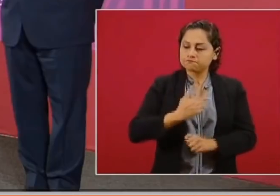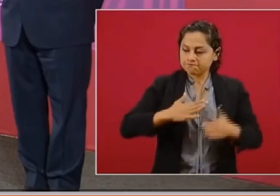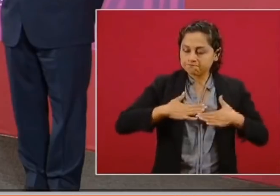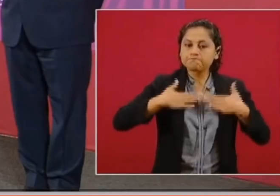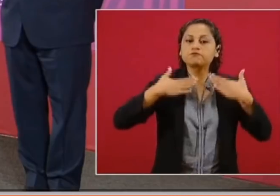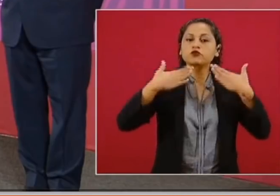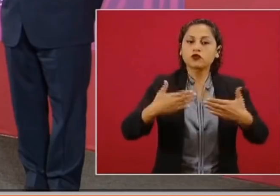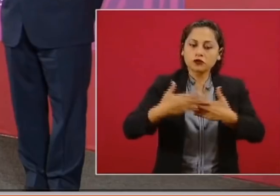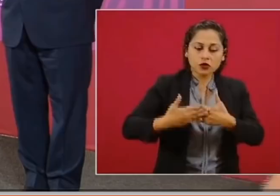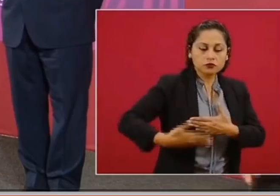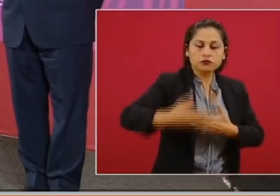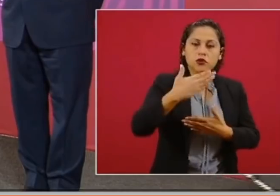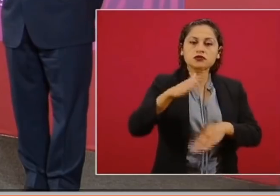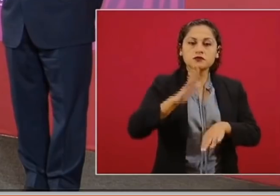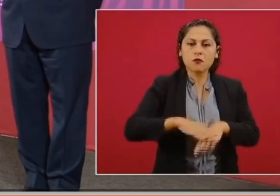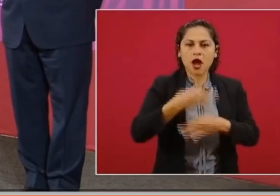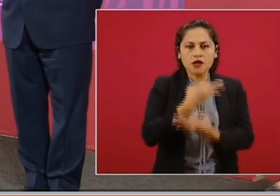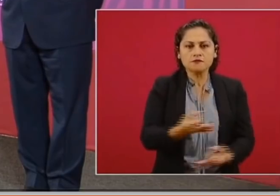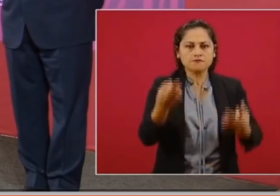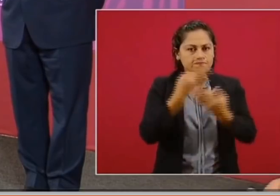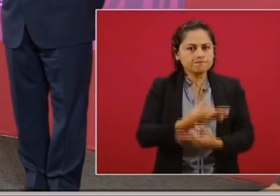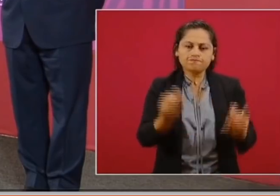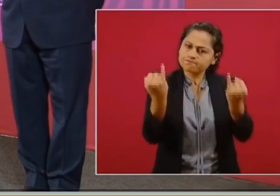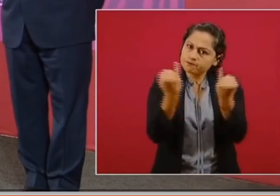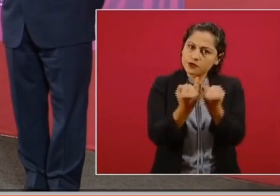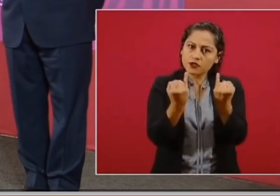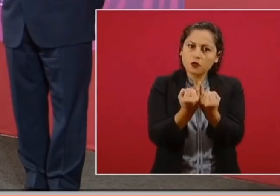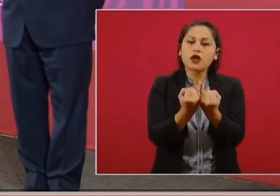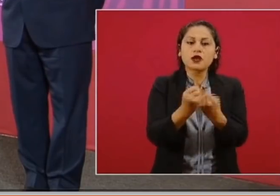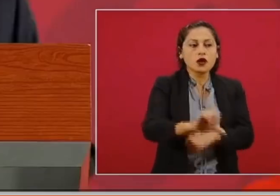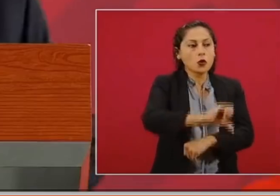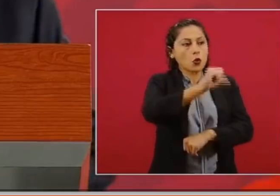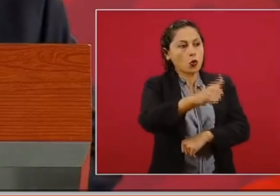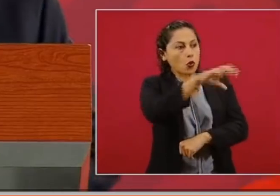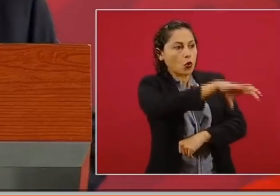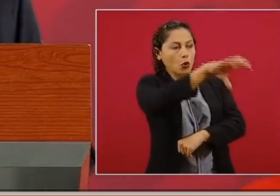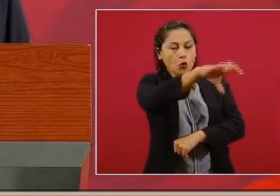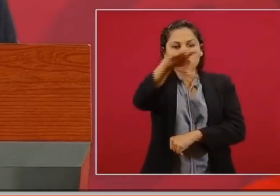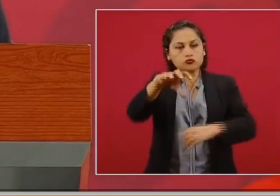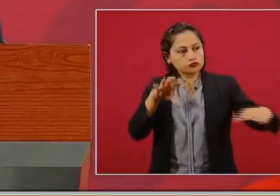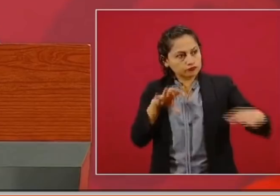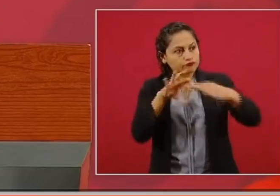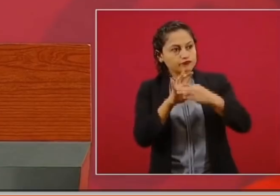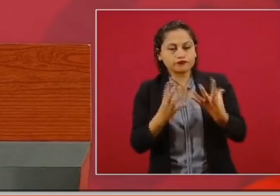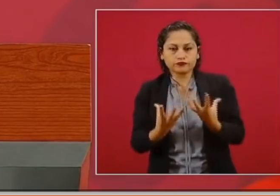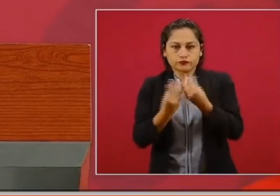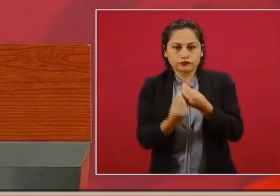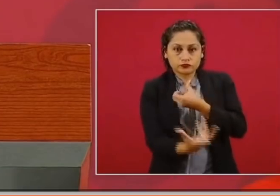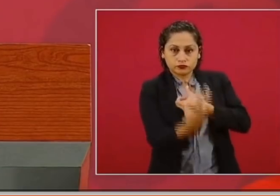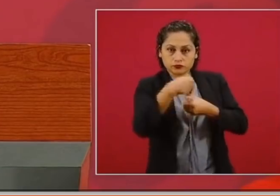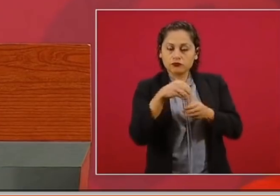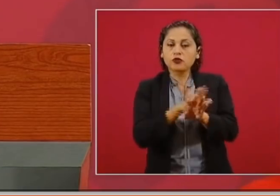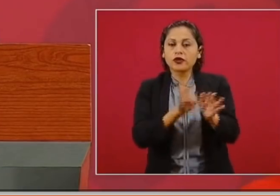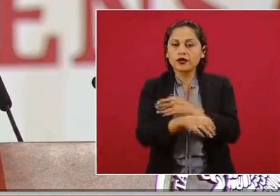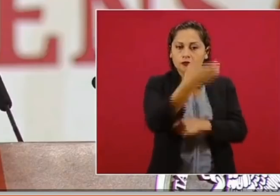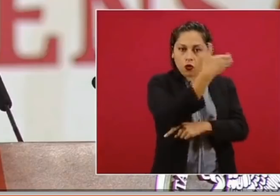hoy, incluyendo todos aquellos sectores claves para el crecimiento: el sector agrícola,